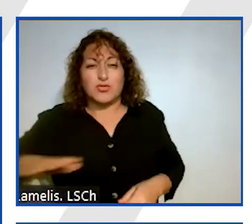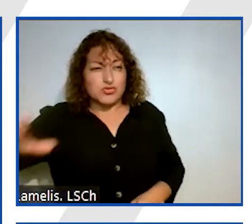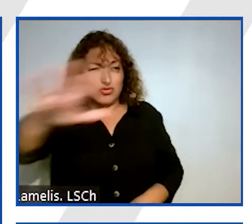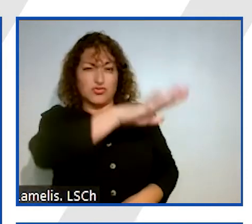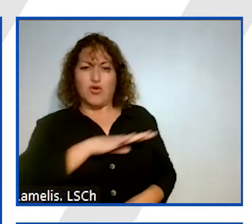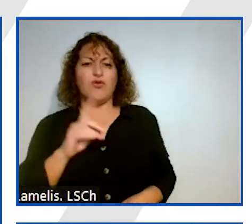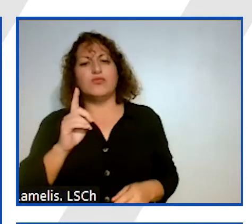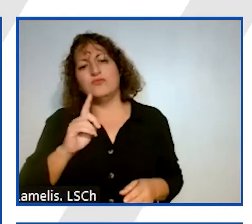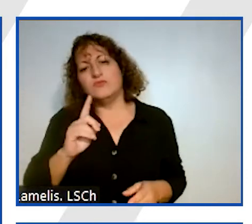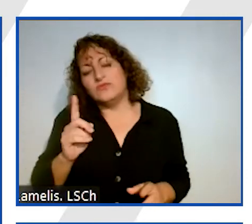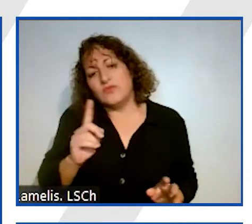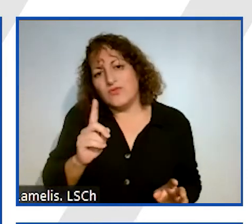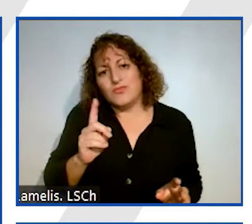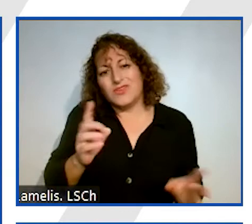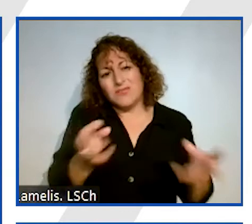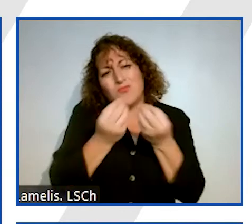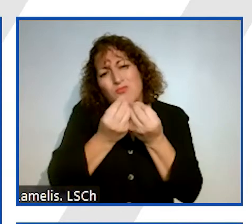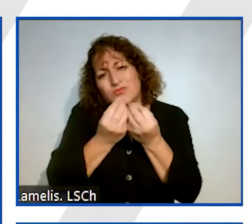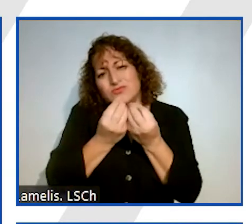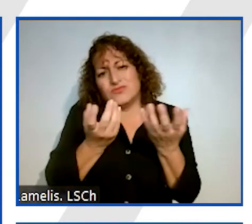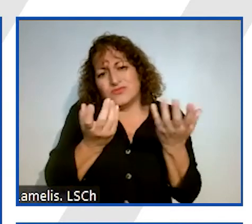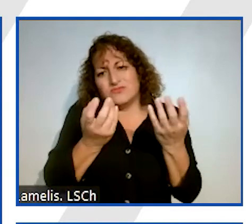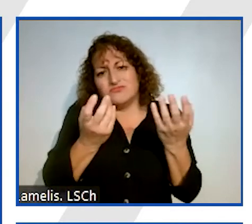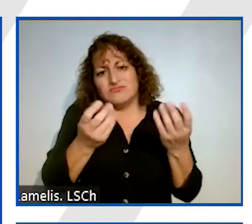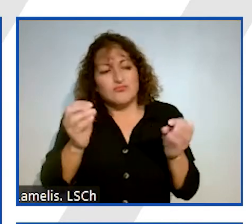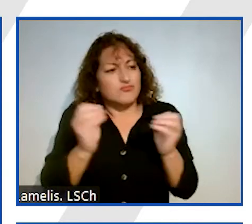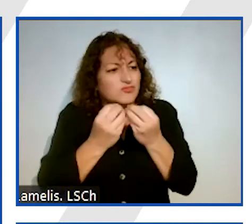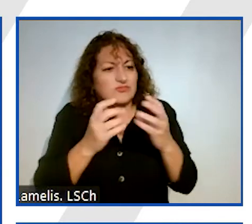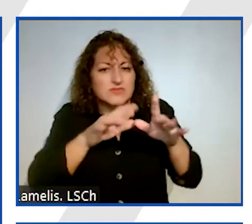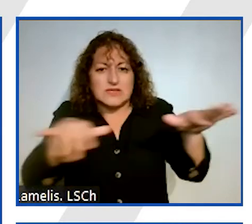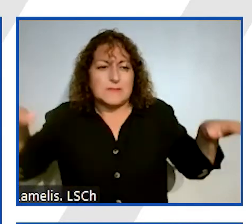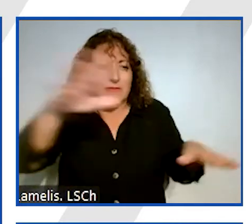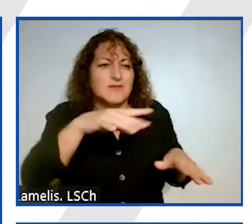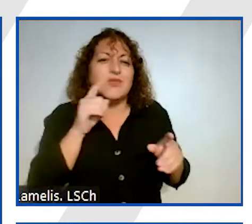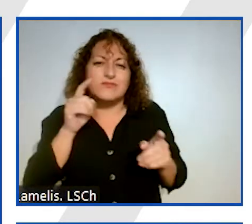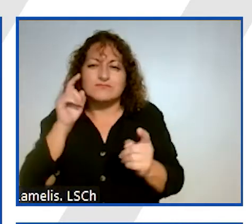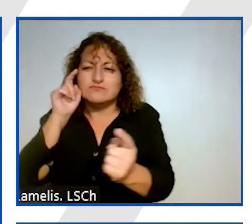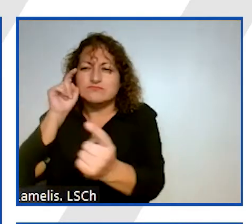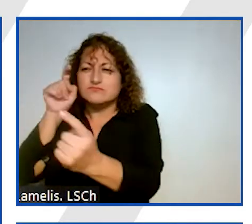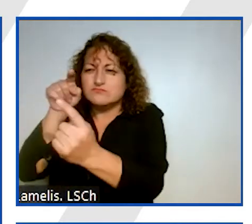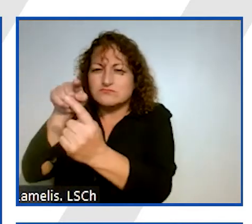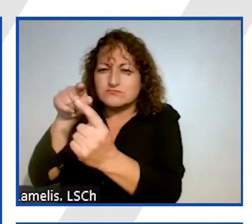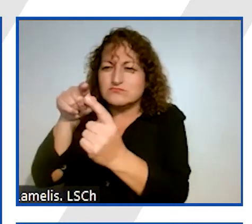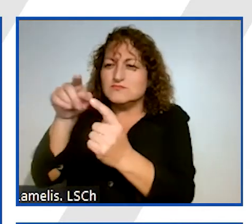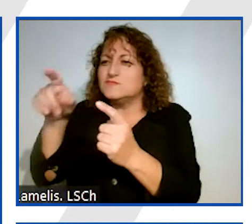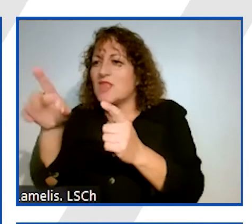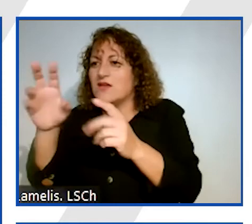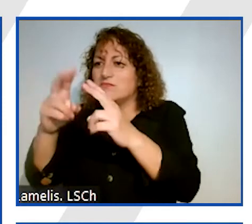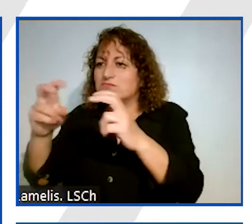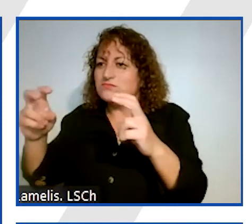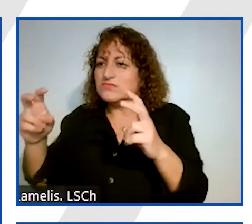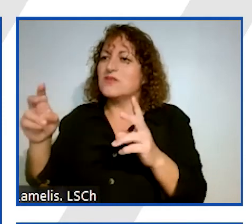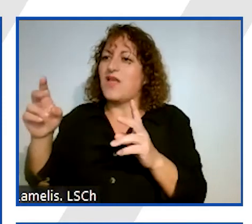montón de estímulos en el ambiente, sino que me interesa este pulso, y se entrenan a lo largo